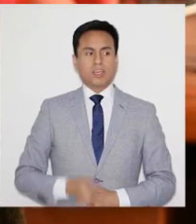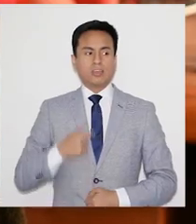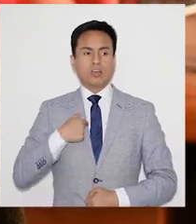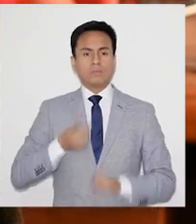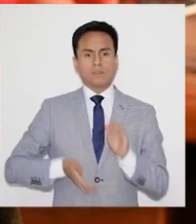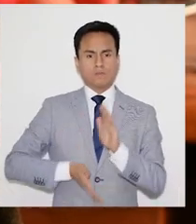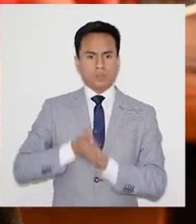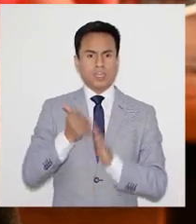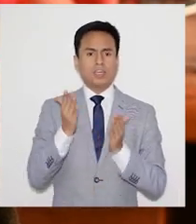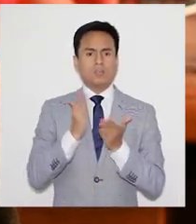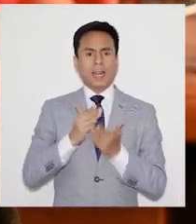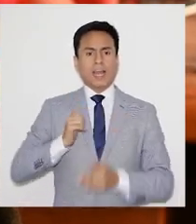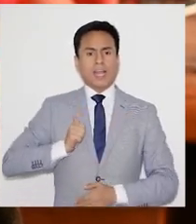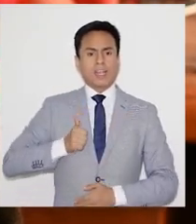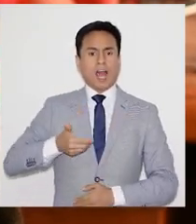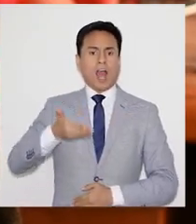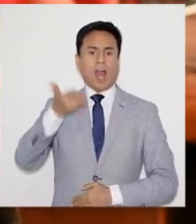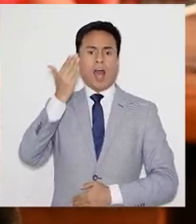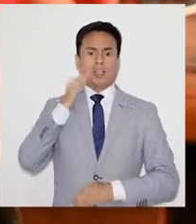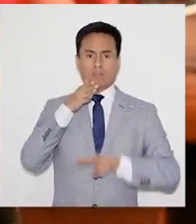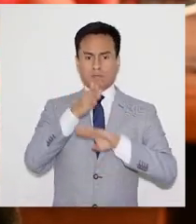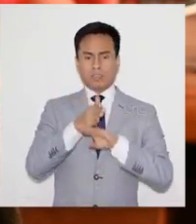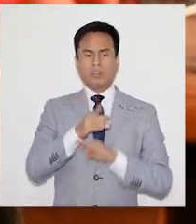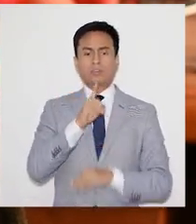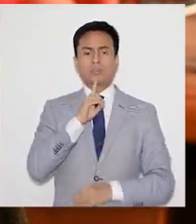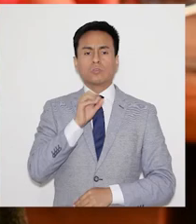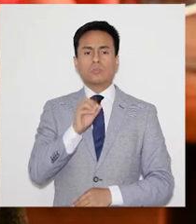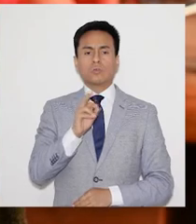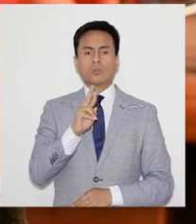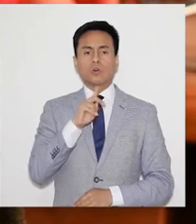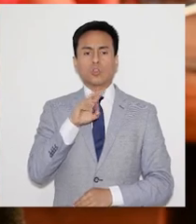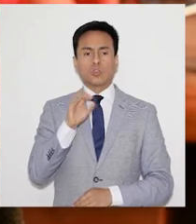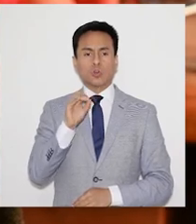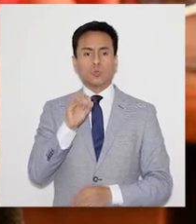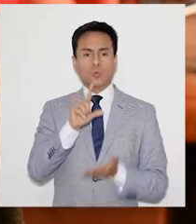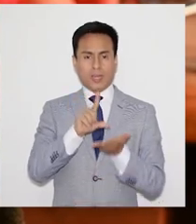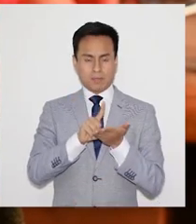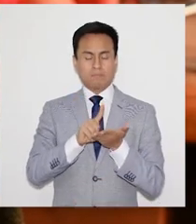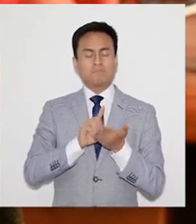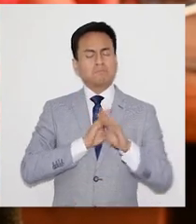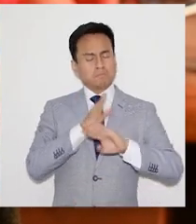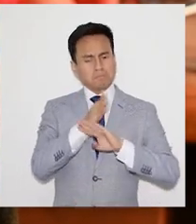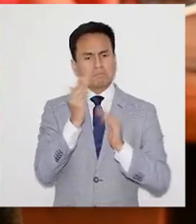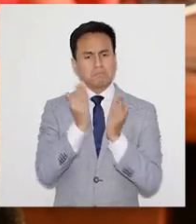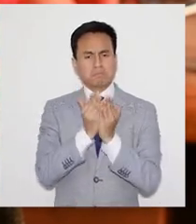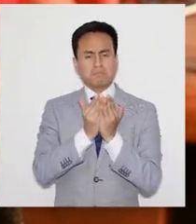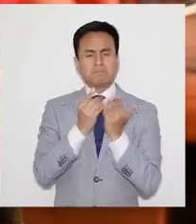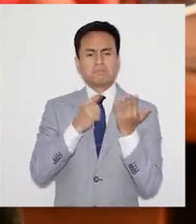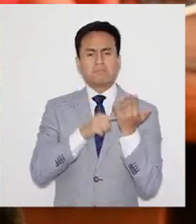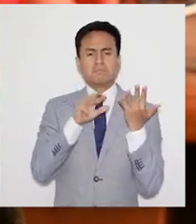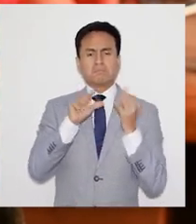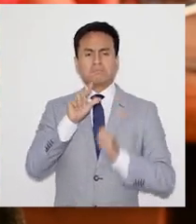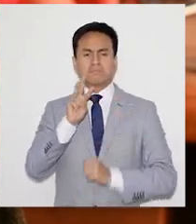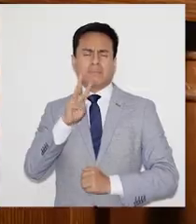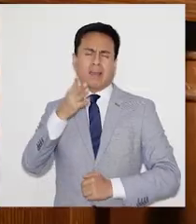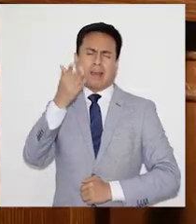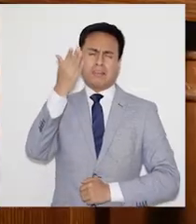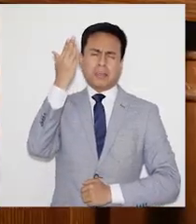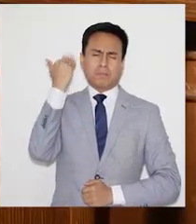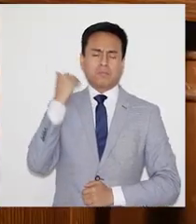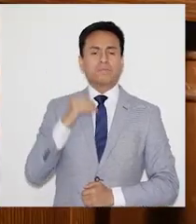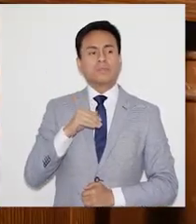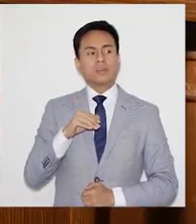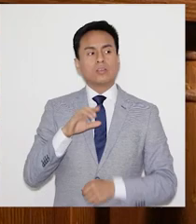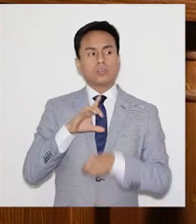Yo me fui a estudiar a Canadá, a Toronto, y eso fue el año 73.